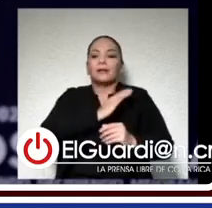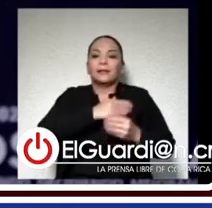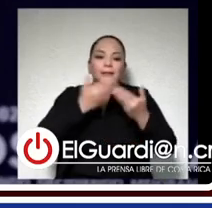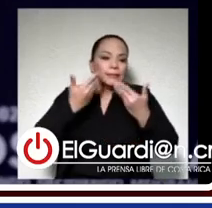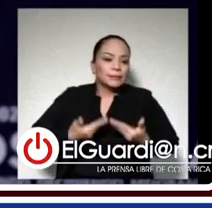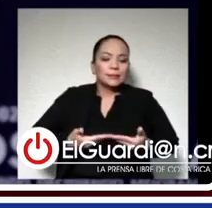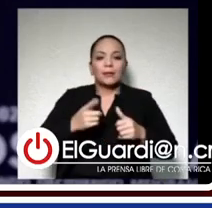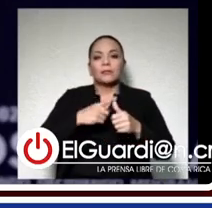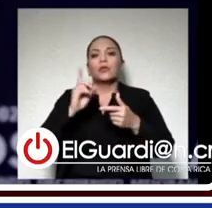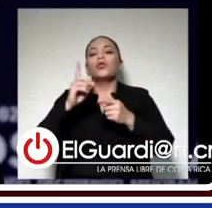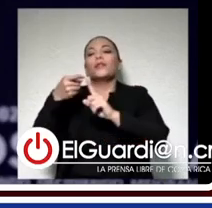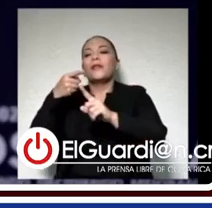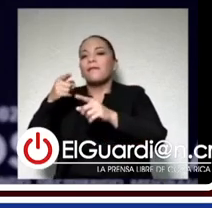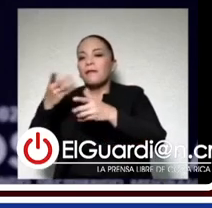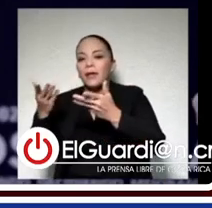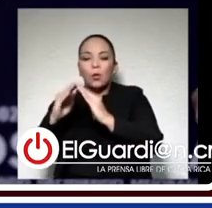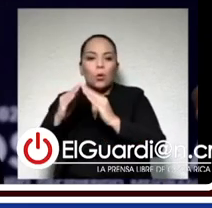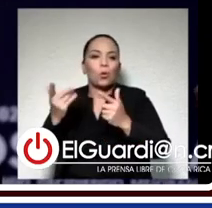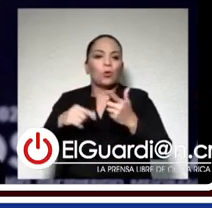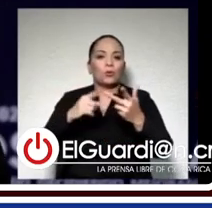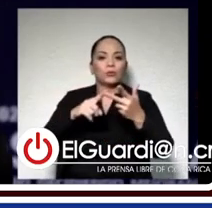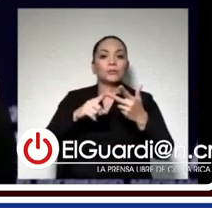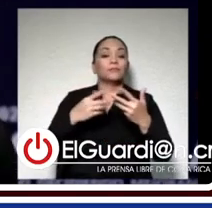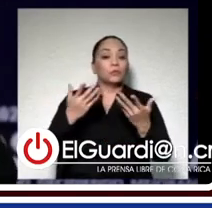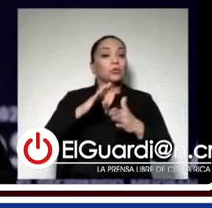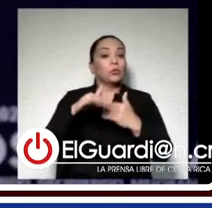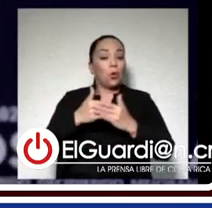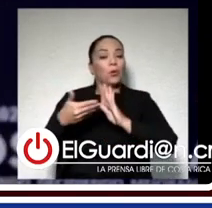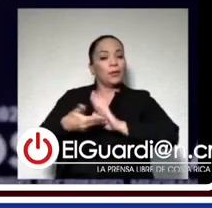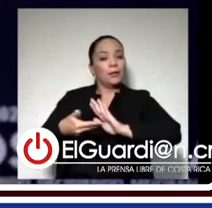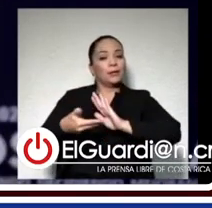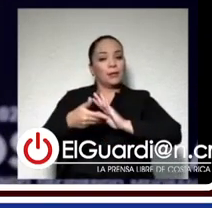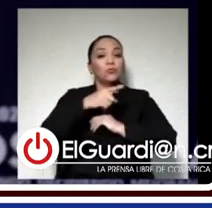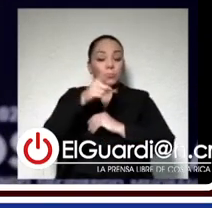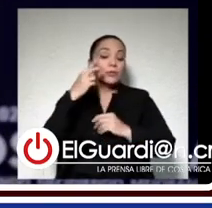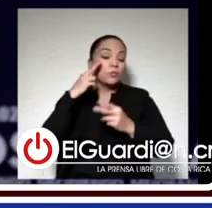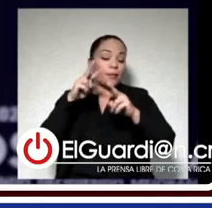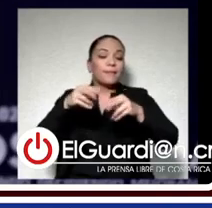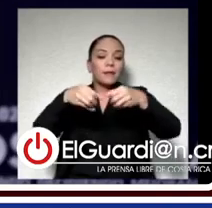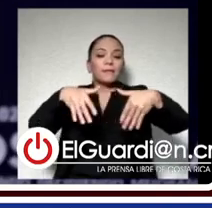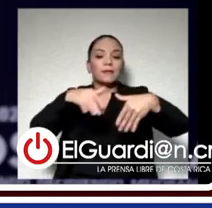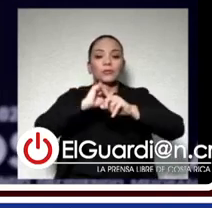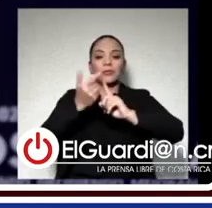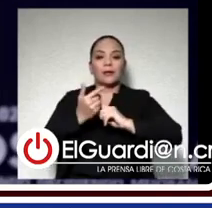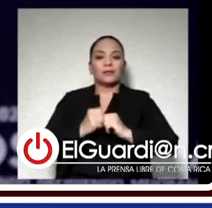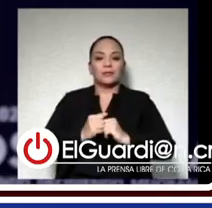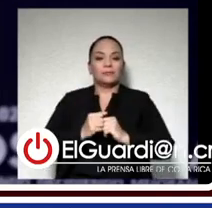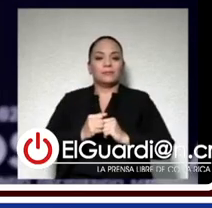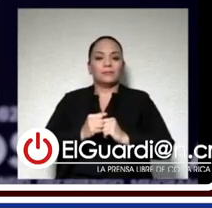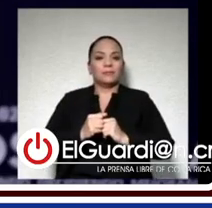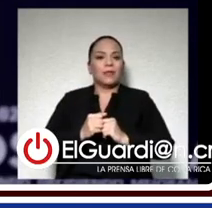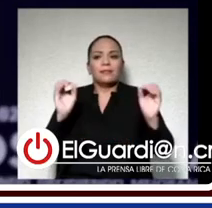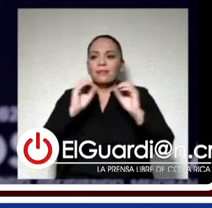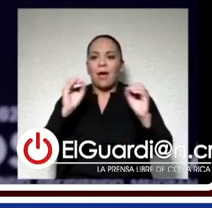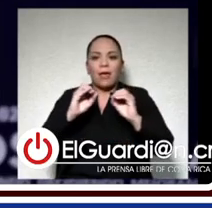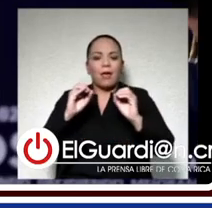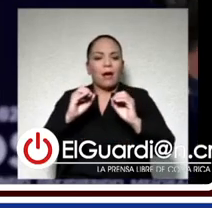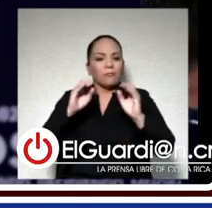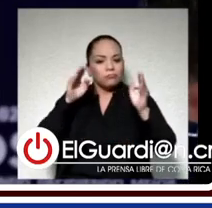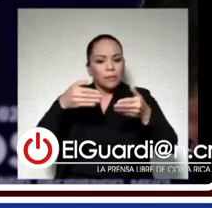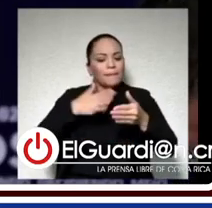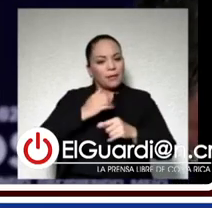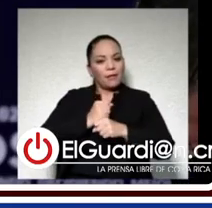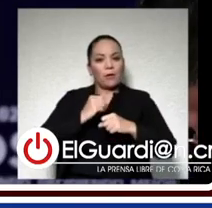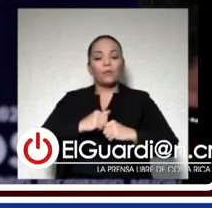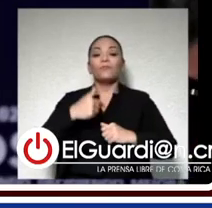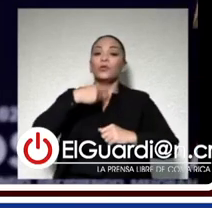de dónde vengo y muchas cosas más, y lo pueden ustedes comprobar así en las redes. No por mi trabajo. Yo soy una